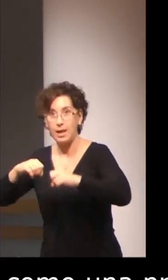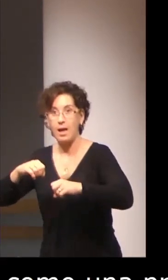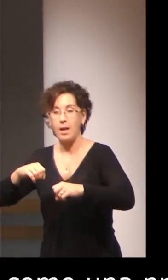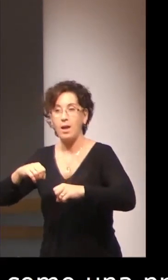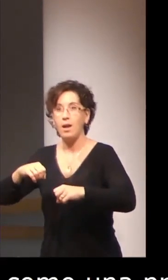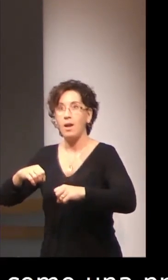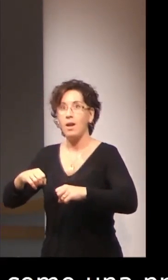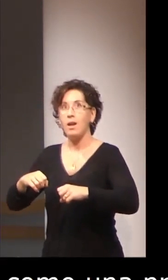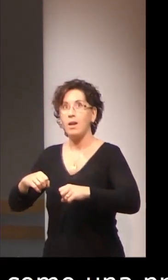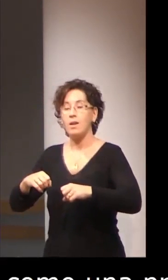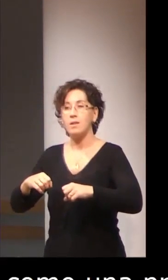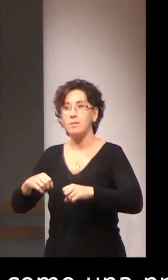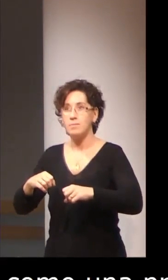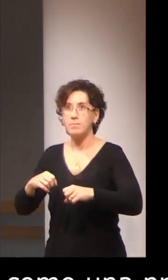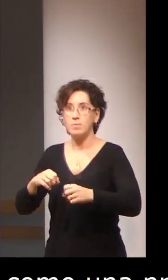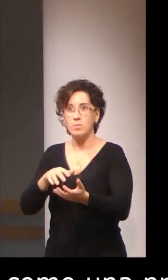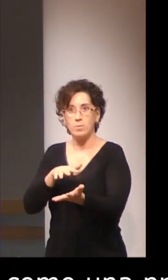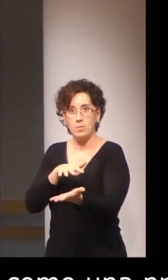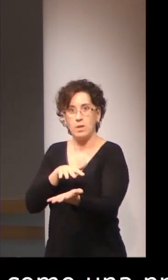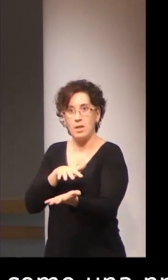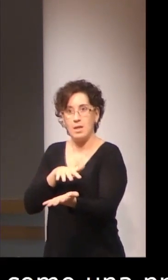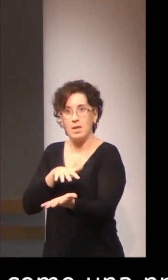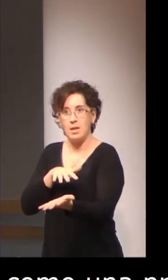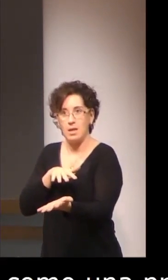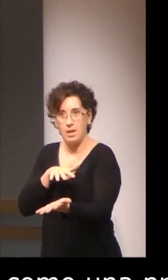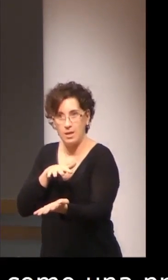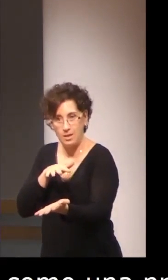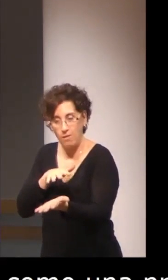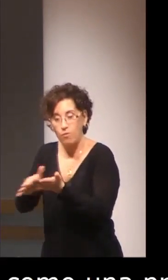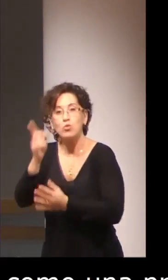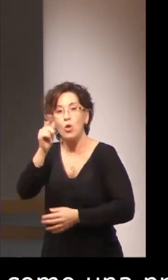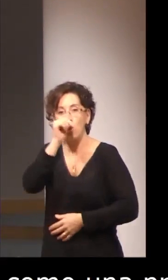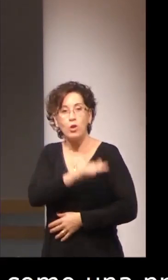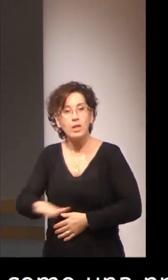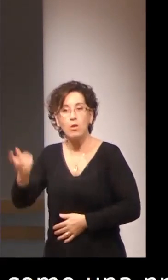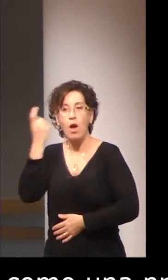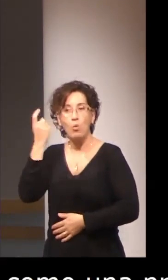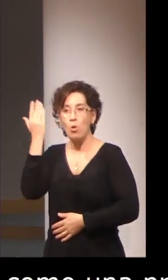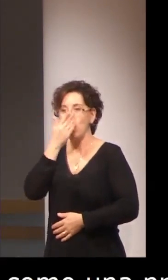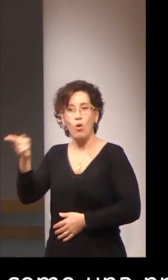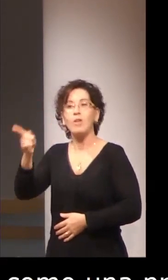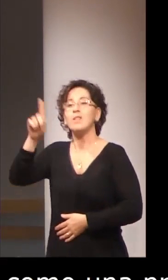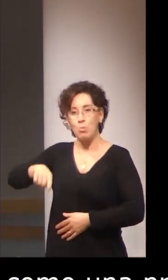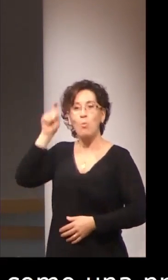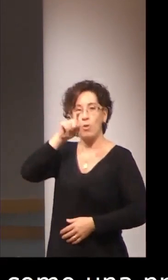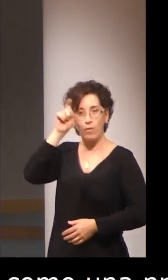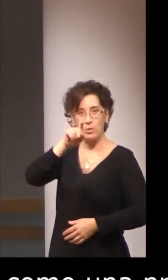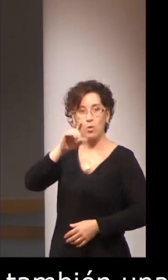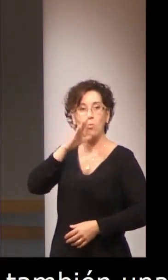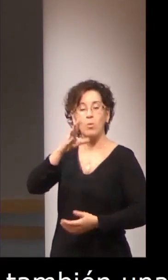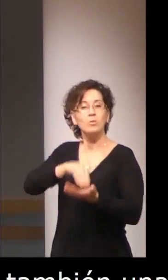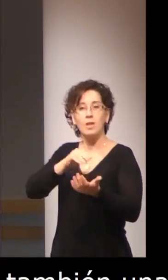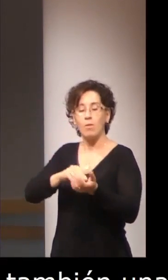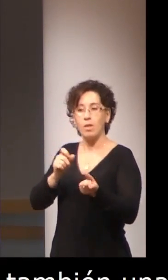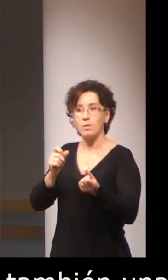considerable en el marco del profesorado de estos centros que descubren a su vez